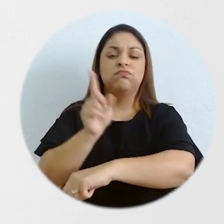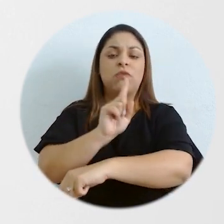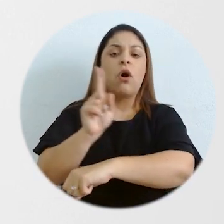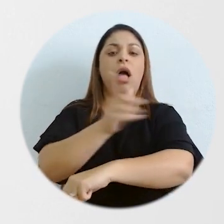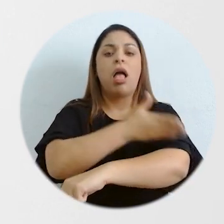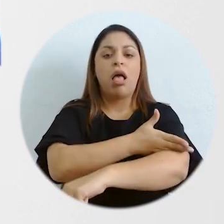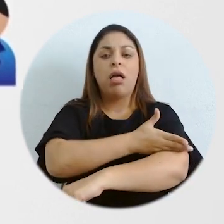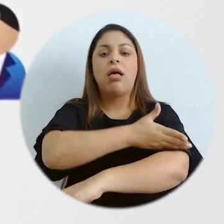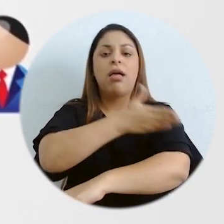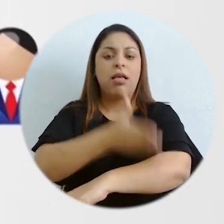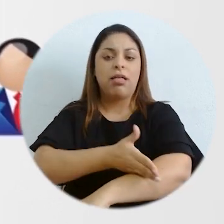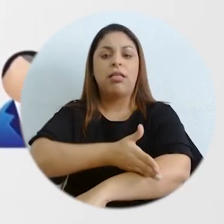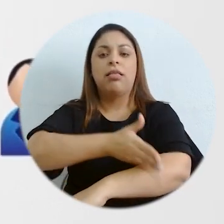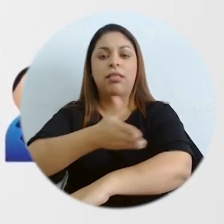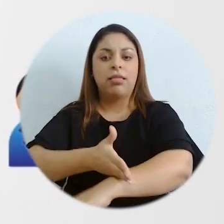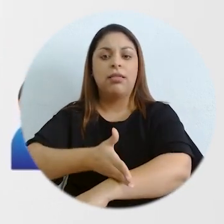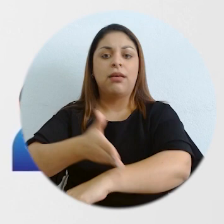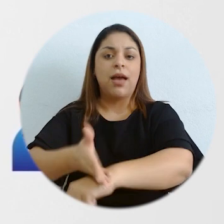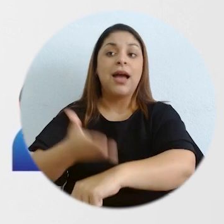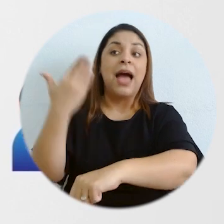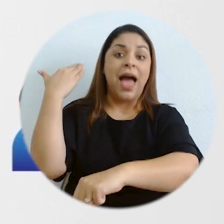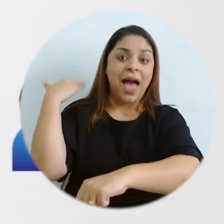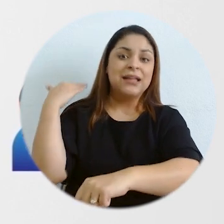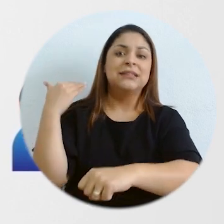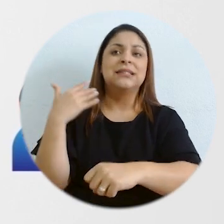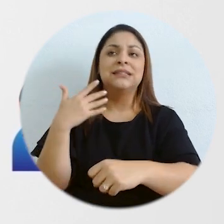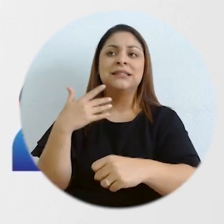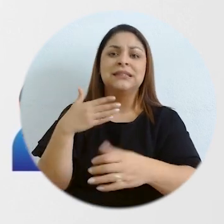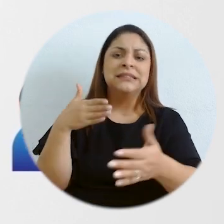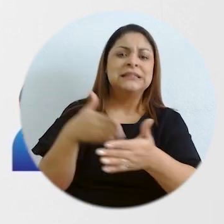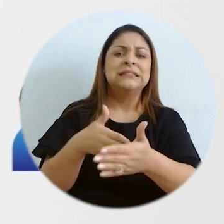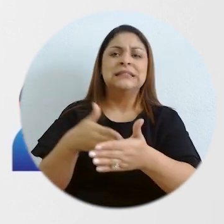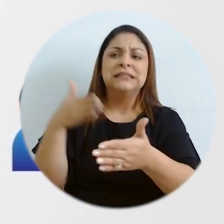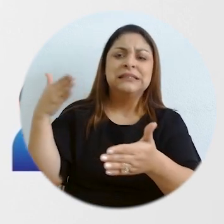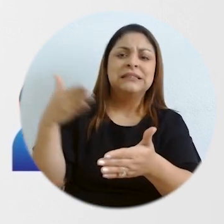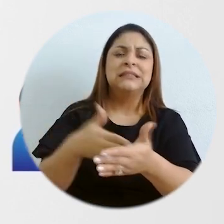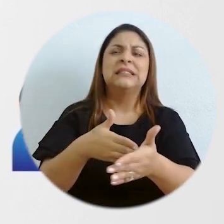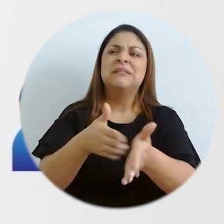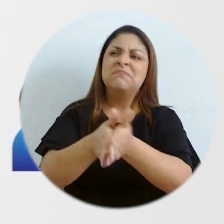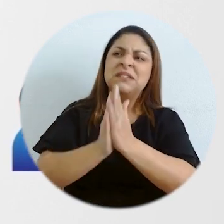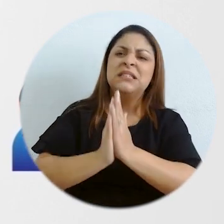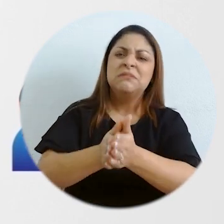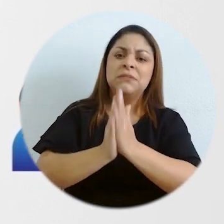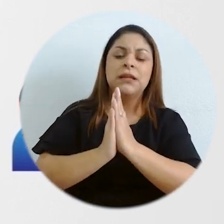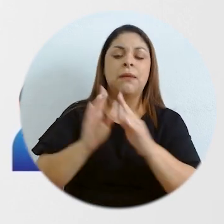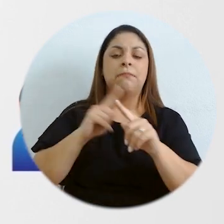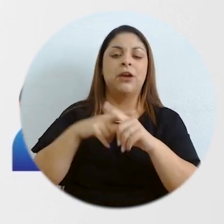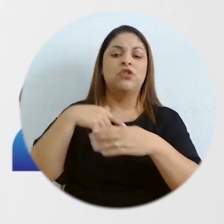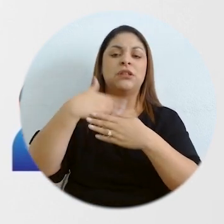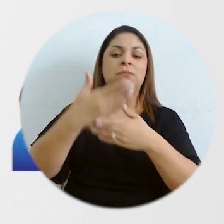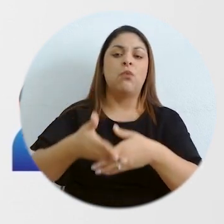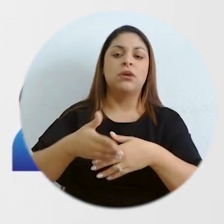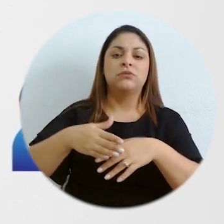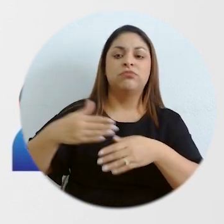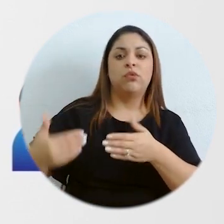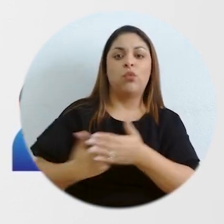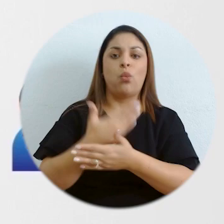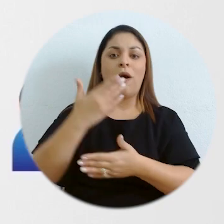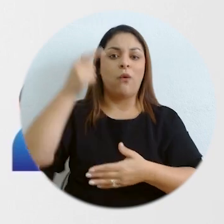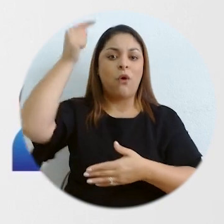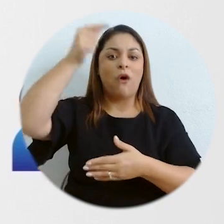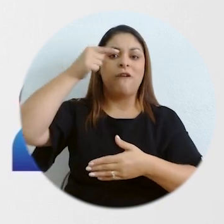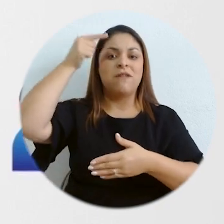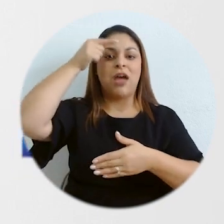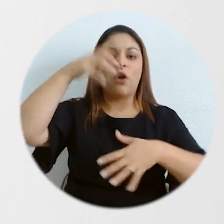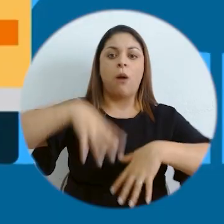Lo que ha costado tanto tiempo lograr, lo que se ha peleado tanto, a veces ha llegado un gobierno y lo ha echado para atrás.